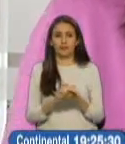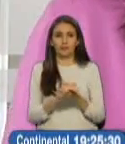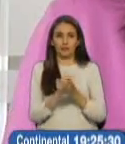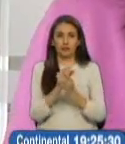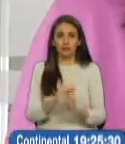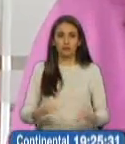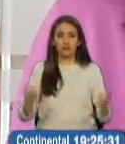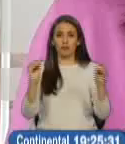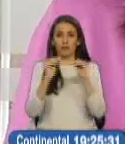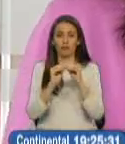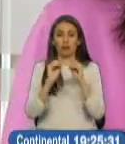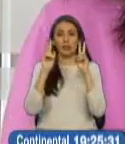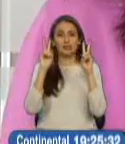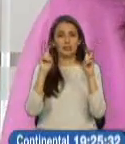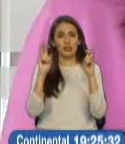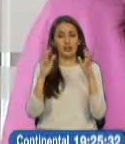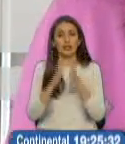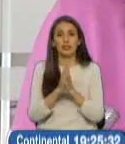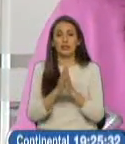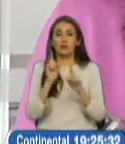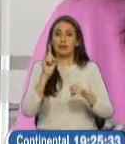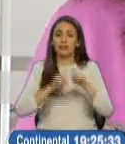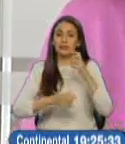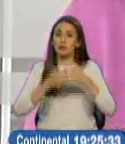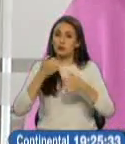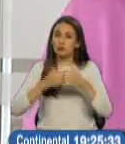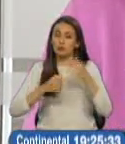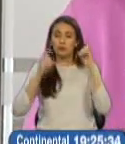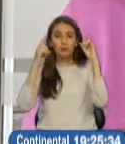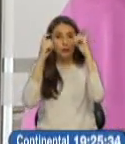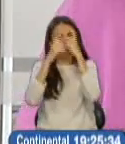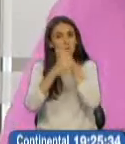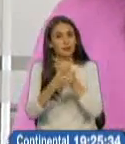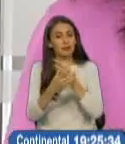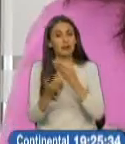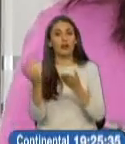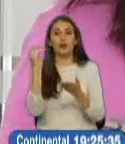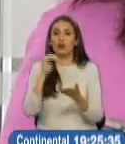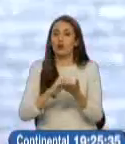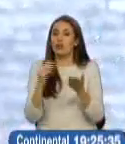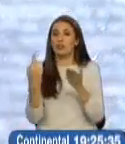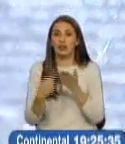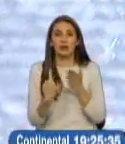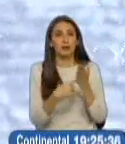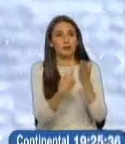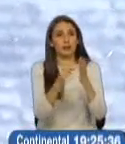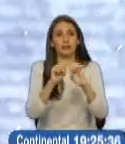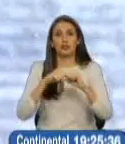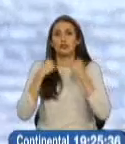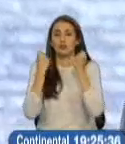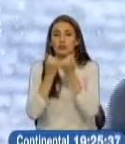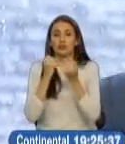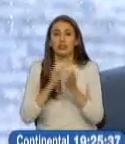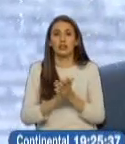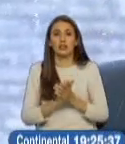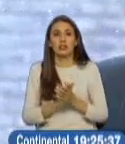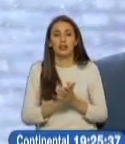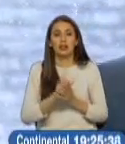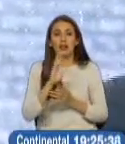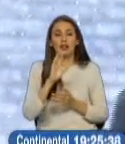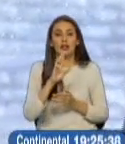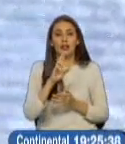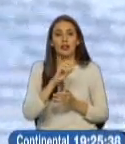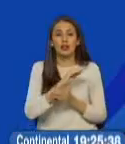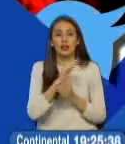de ser un tema, por supuesto, polémico, sí es un planteamiento que tenemos que hacer como sociedad. Luis Fernando Torres, del Partido Social Cristiano, asegura